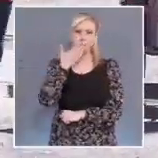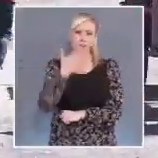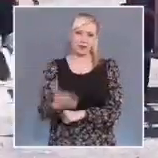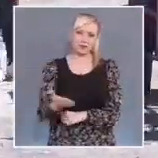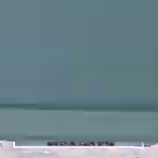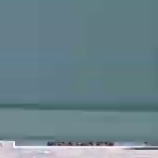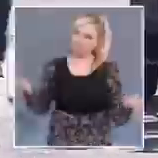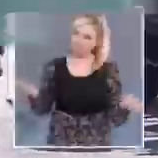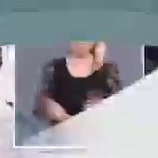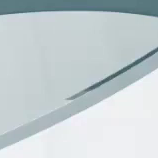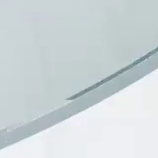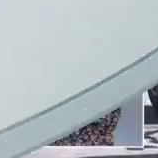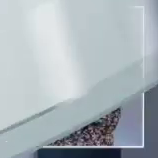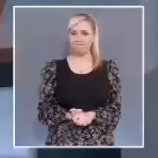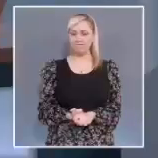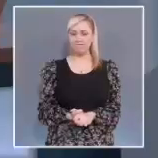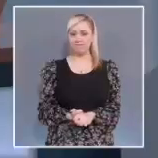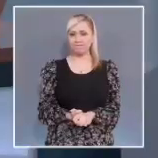Murillo.